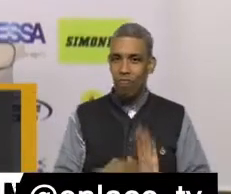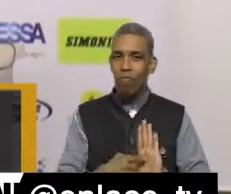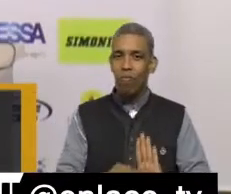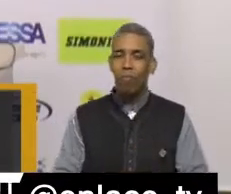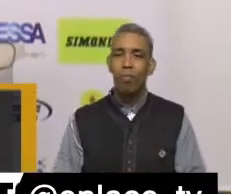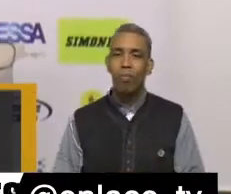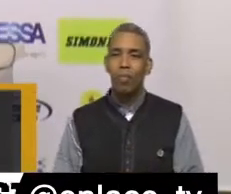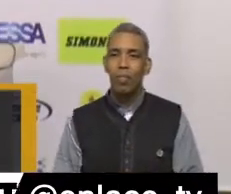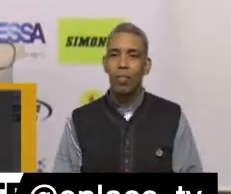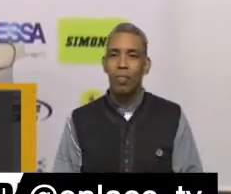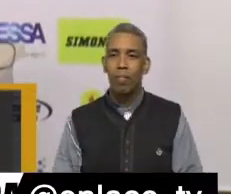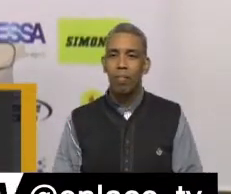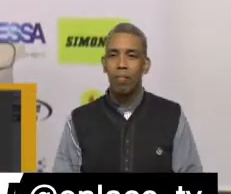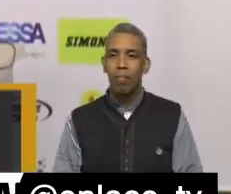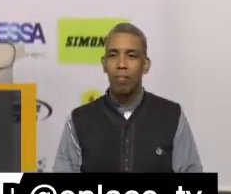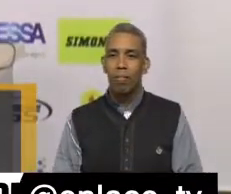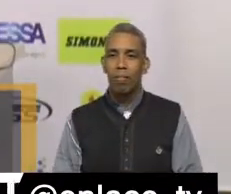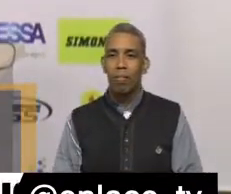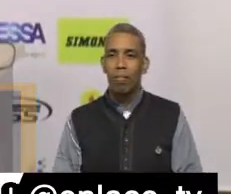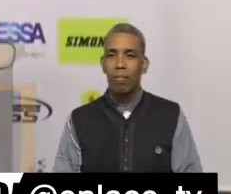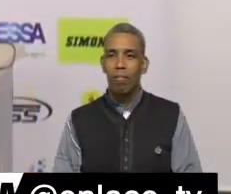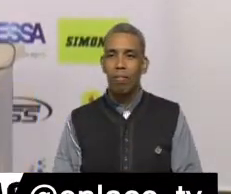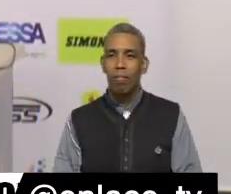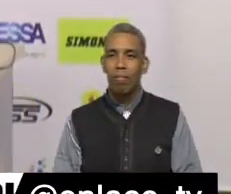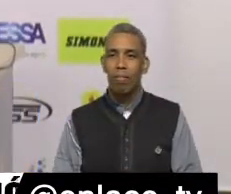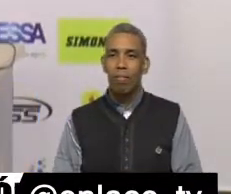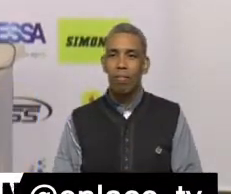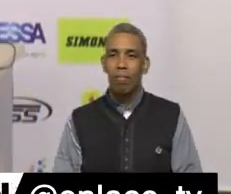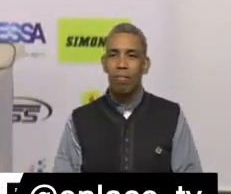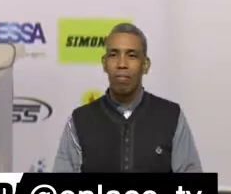que resta de la Liga Águila y la próxima temporada.